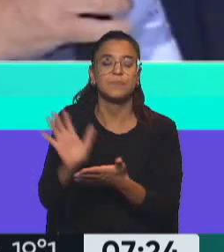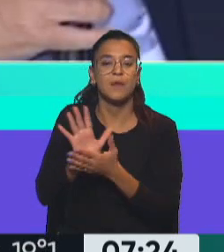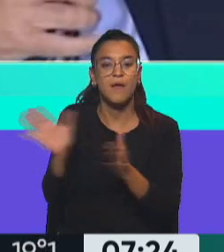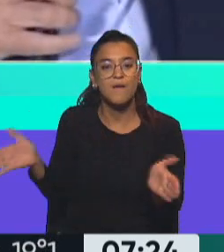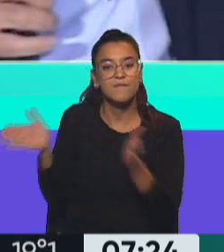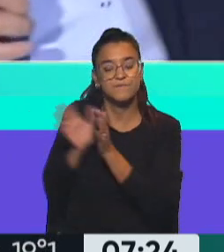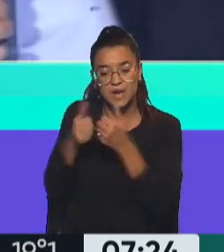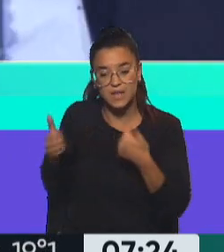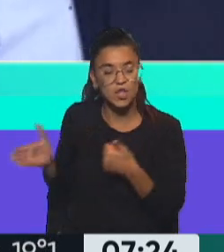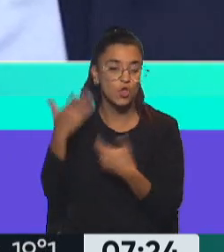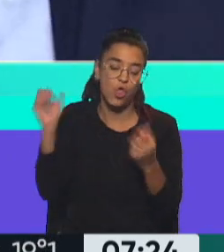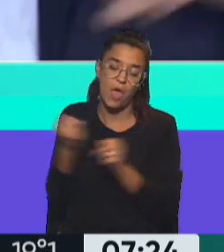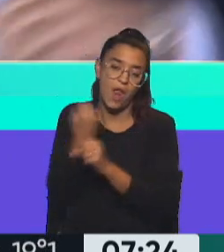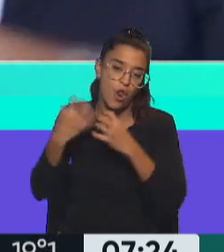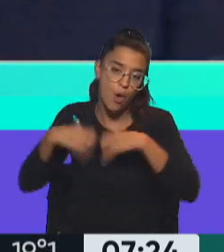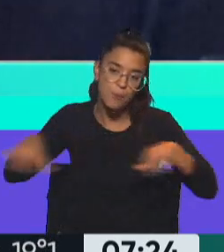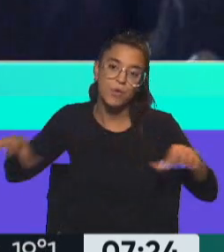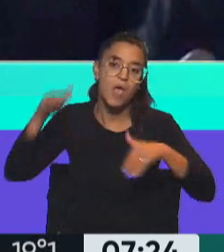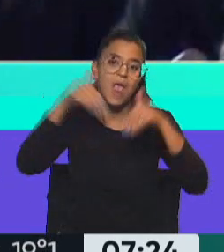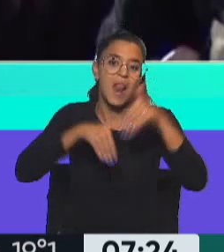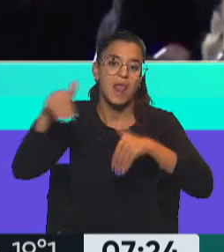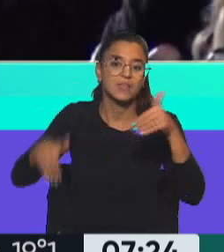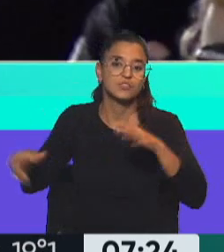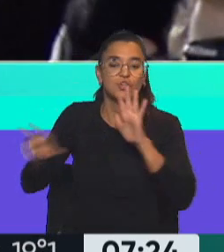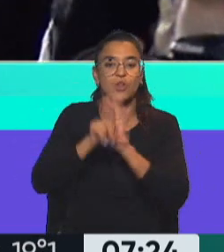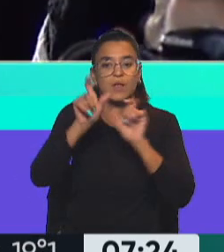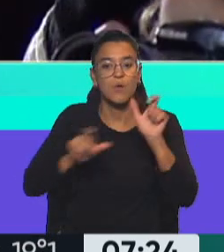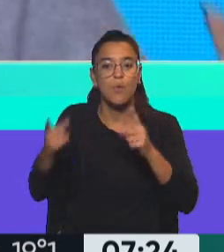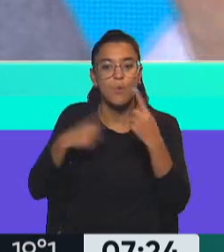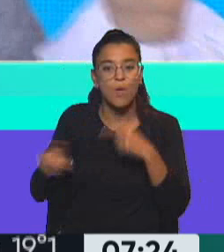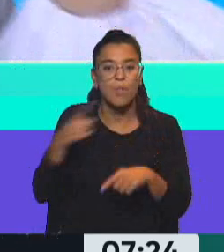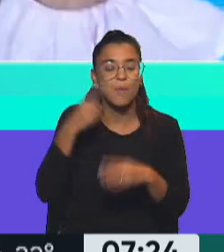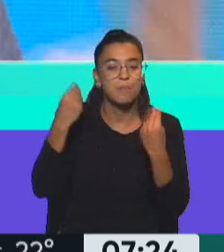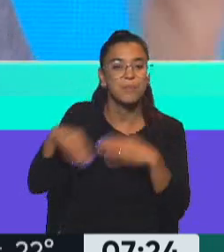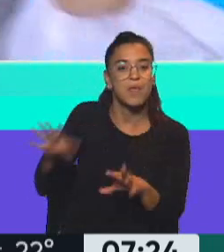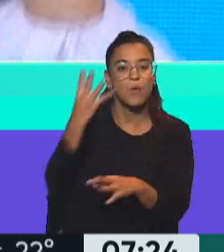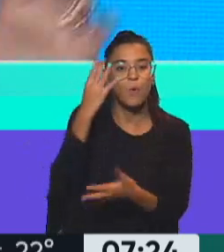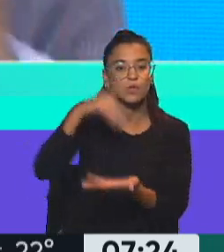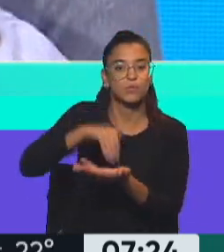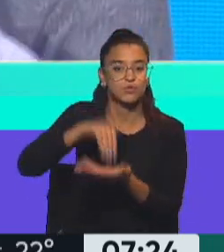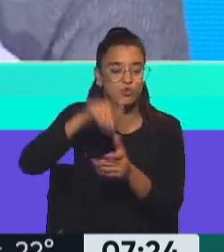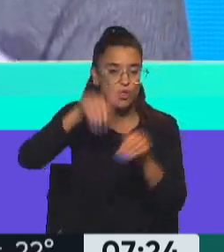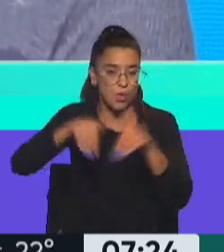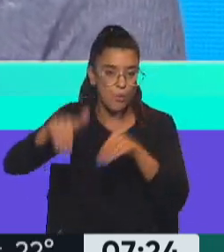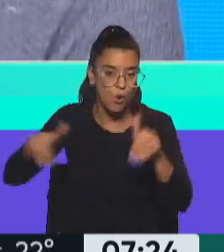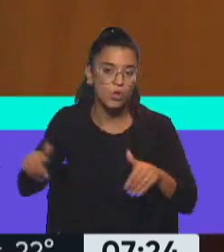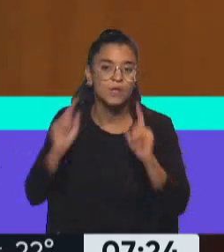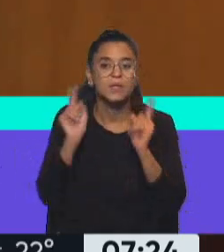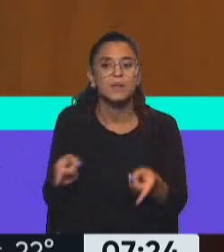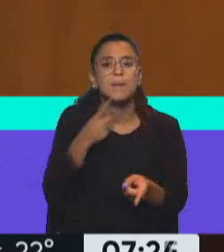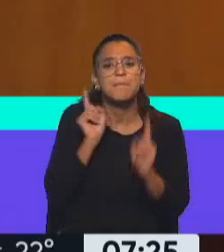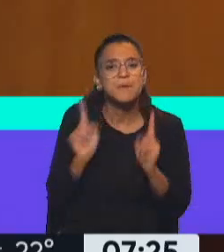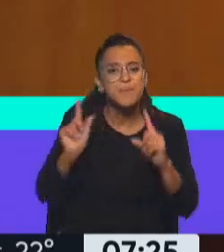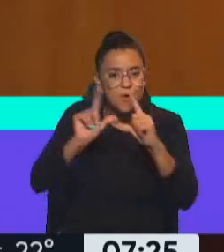Todos se rompió en las elecciones legislativas cuando se perdieron 4 millones de votos. Hace referencia a esa fecha